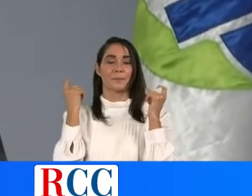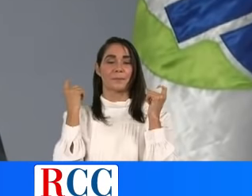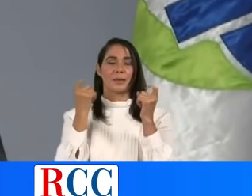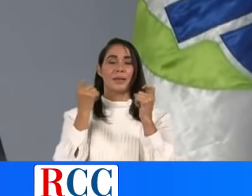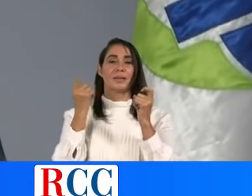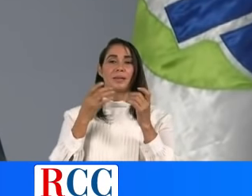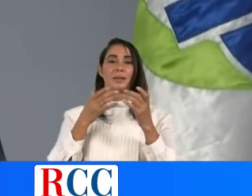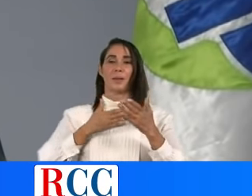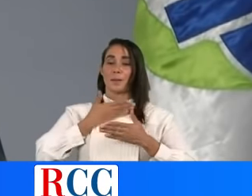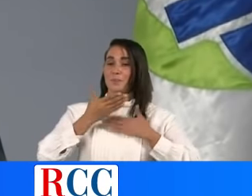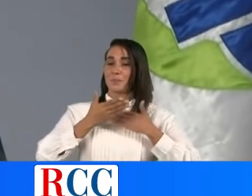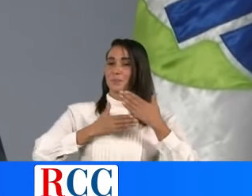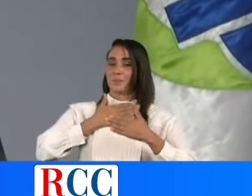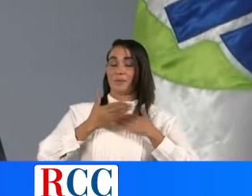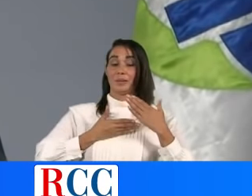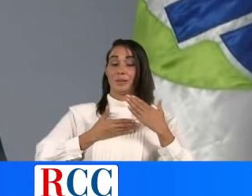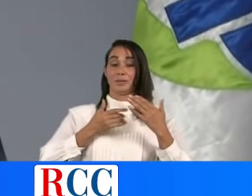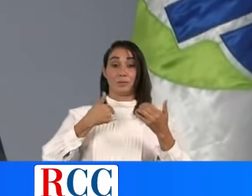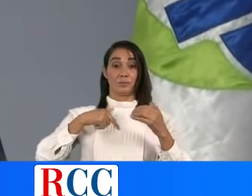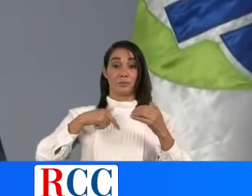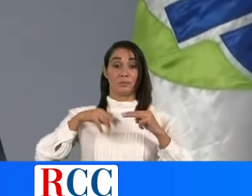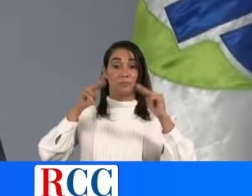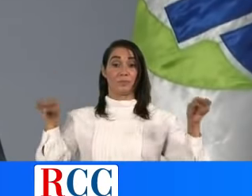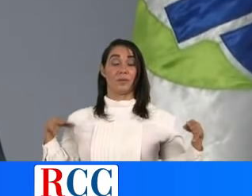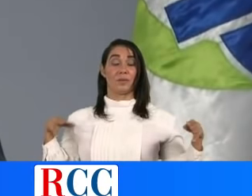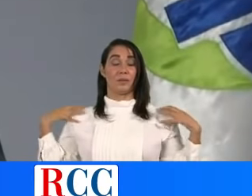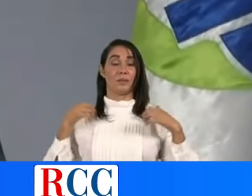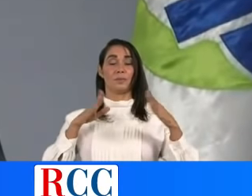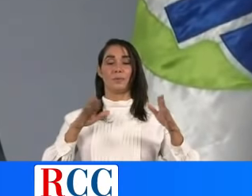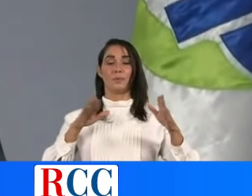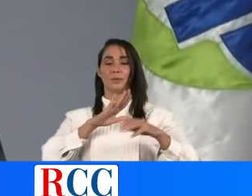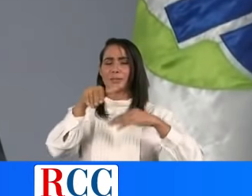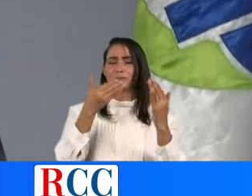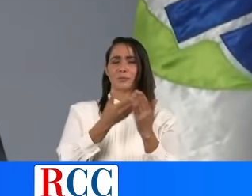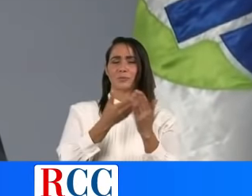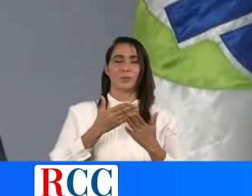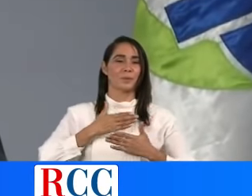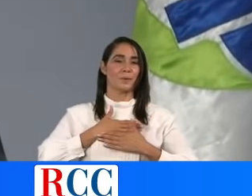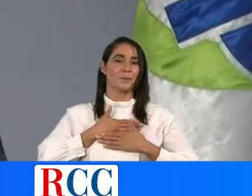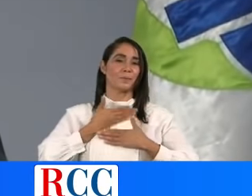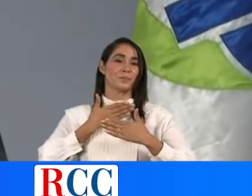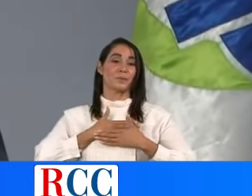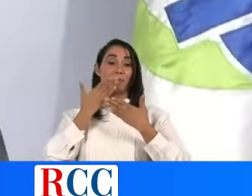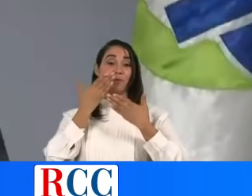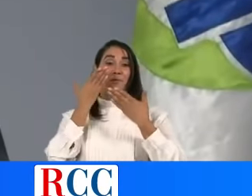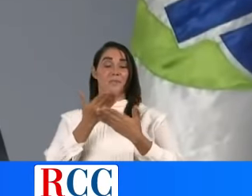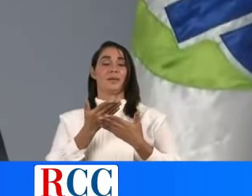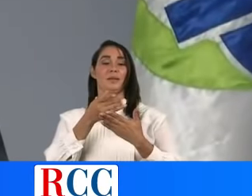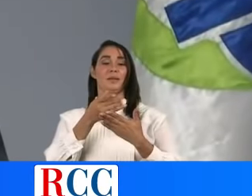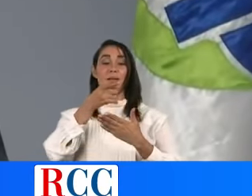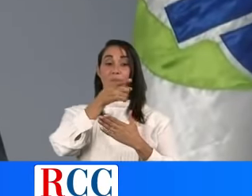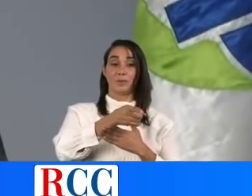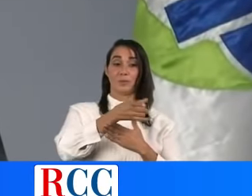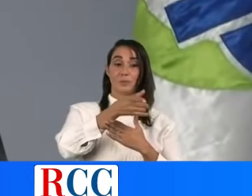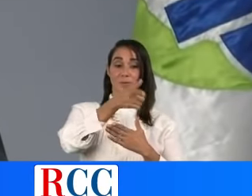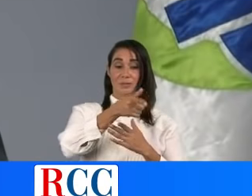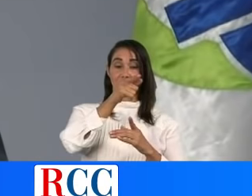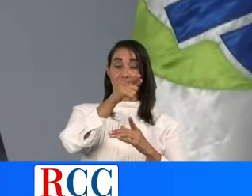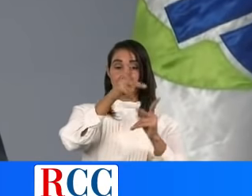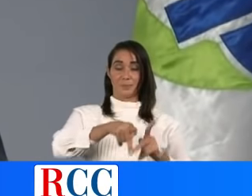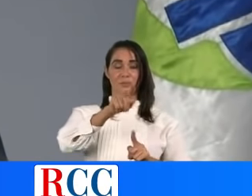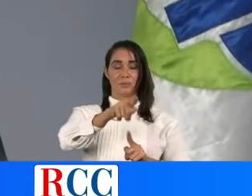para este Ministerio de Salud Pública y todo el Sistema Nacional de Salud con este caso